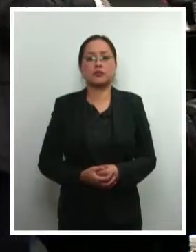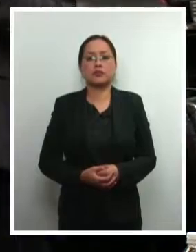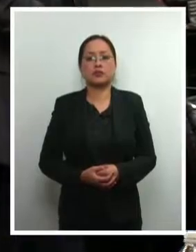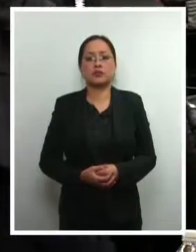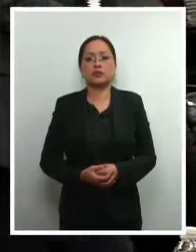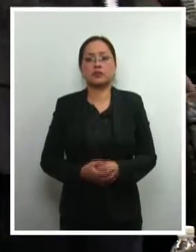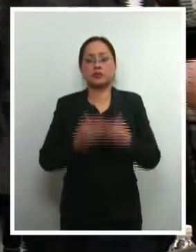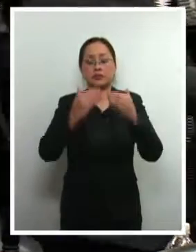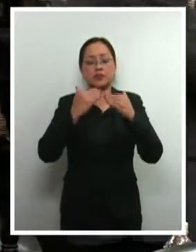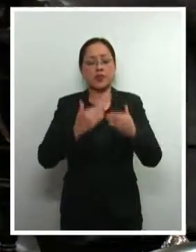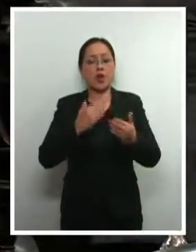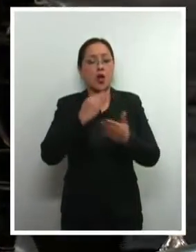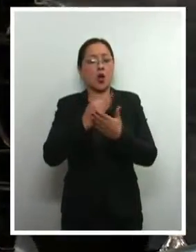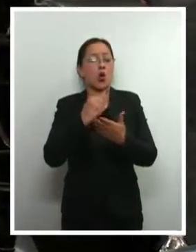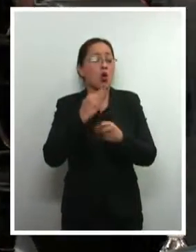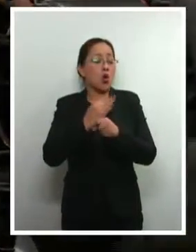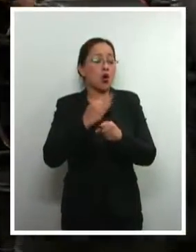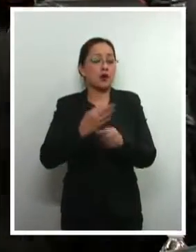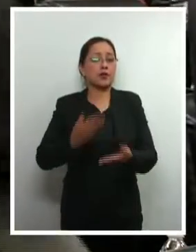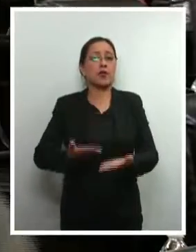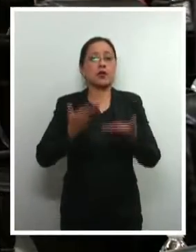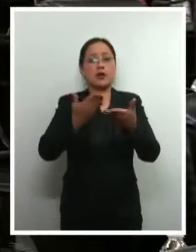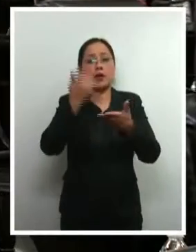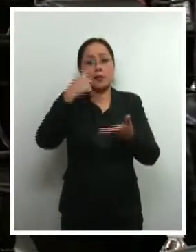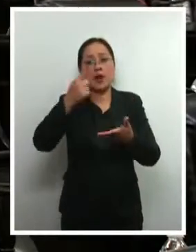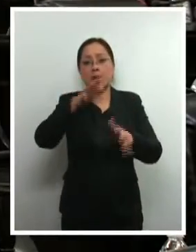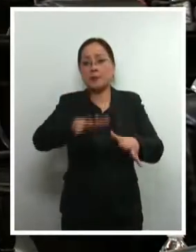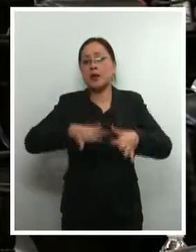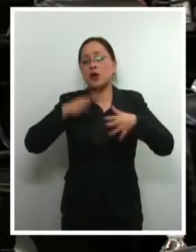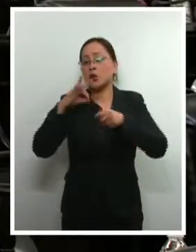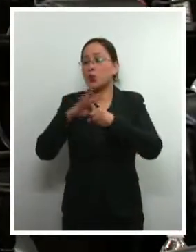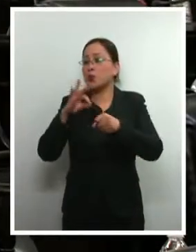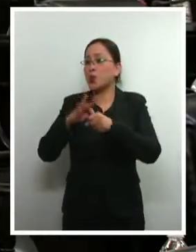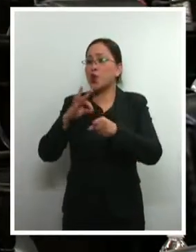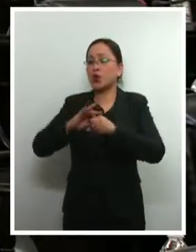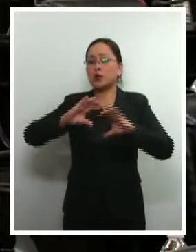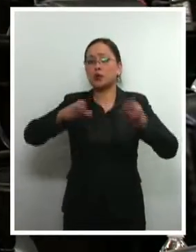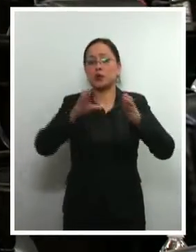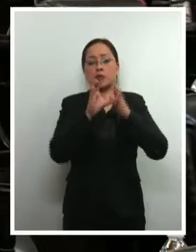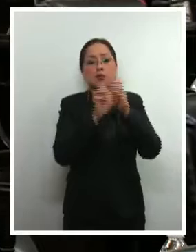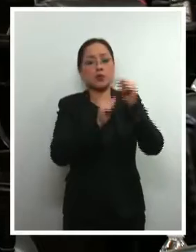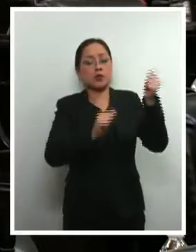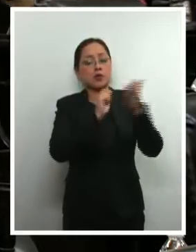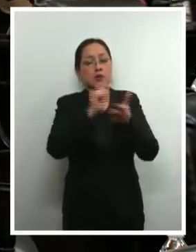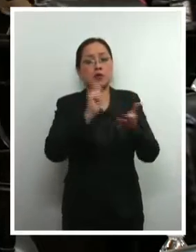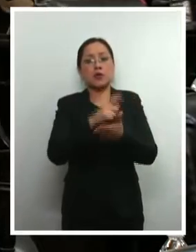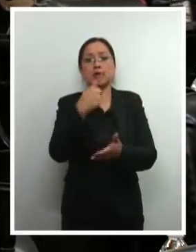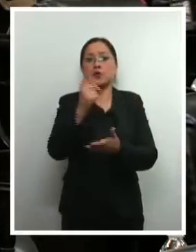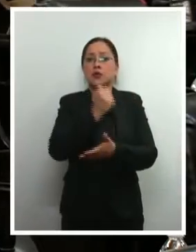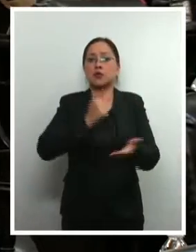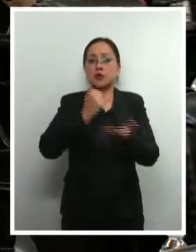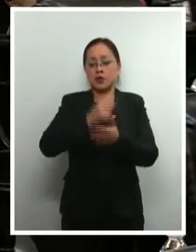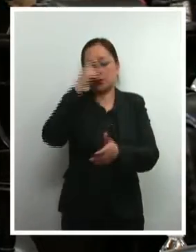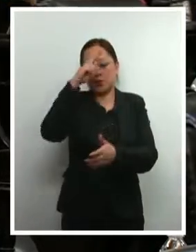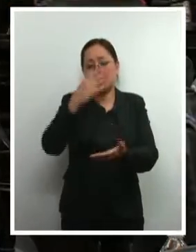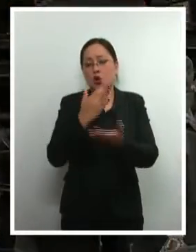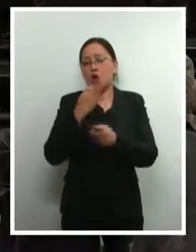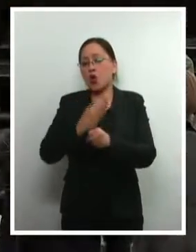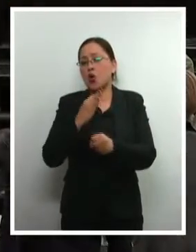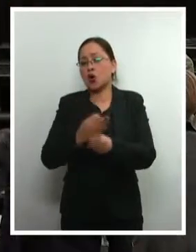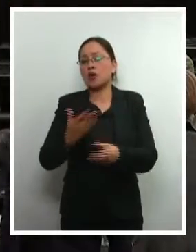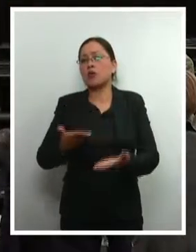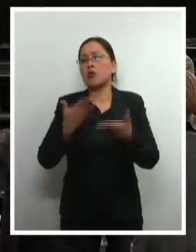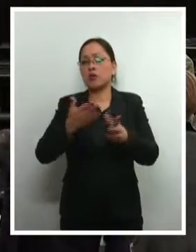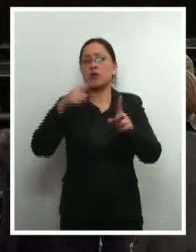El apartado que está a consideración del Pleno de la Asamblea Constituyente de la Ciudad de México en estos momentos es el que